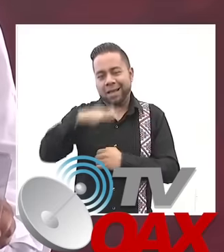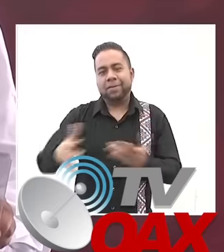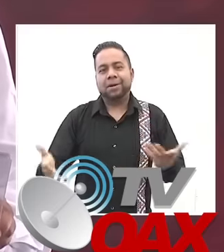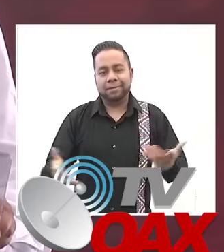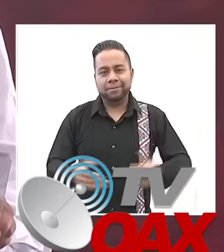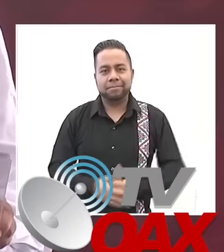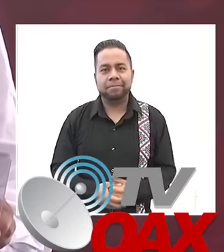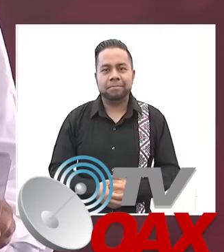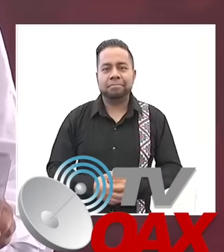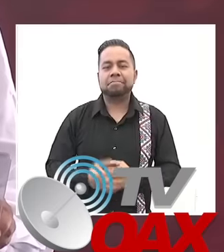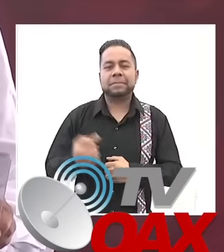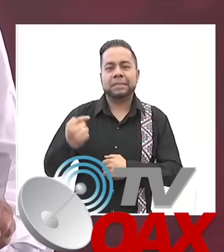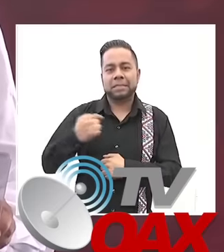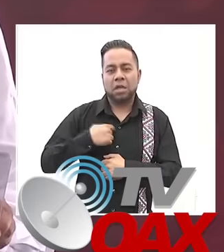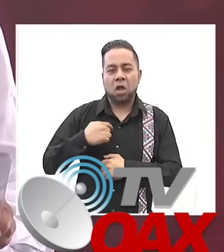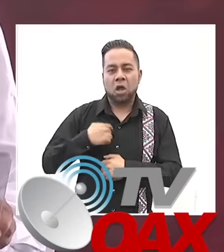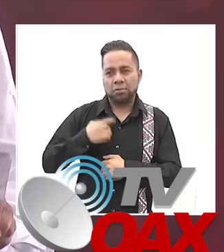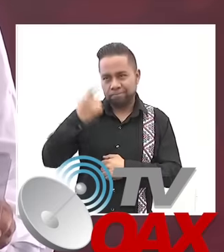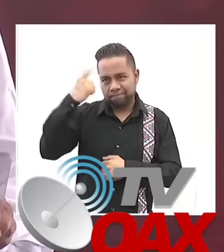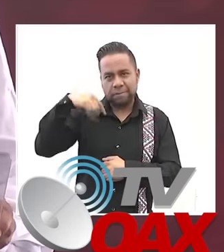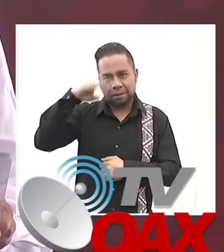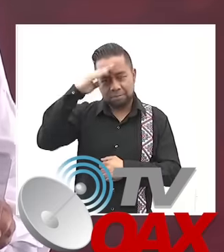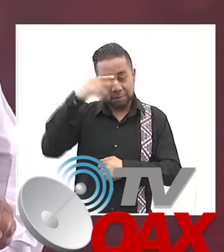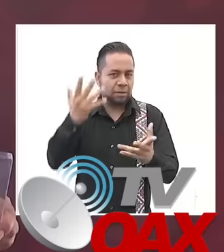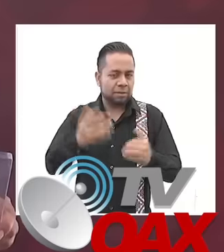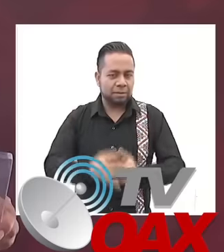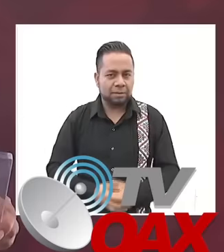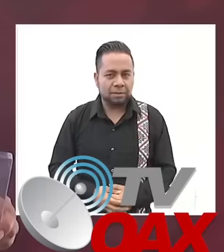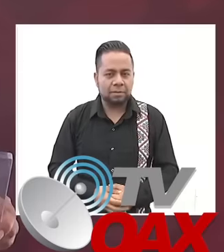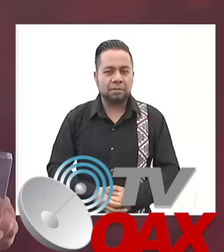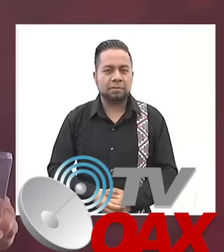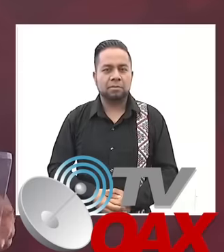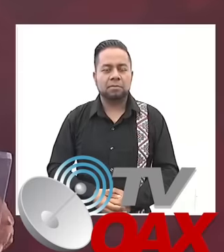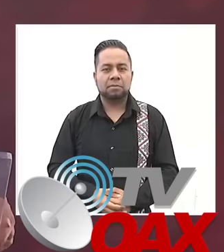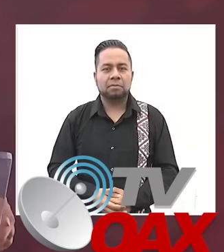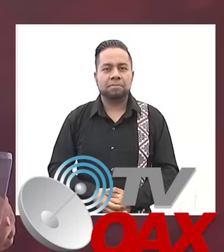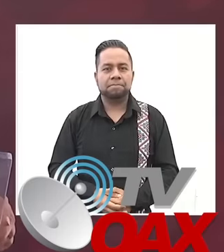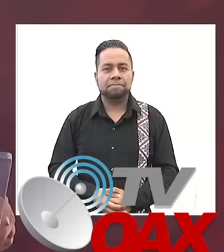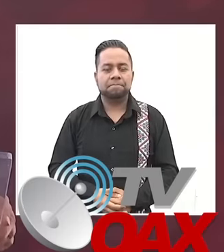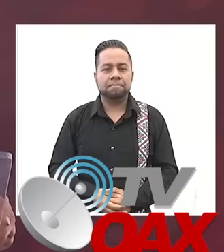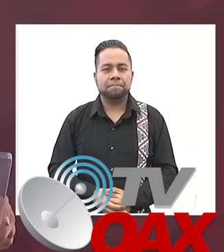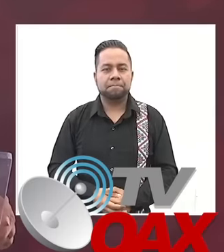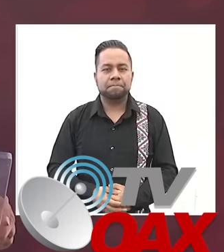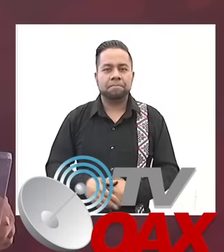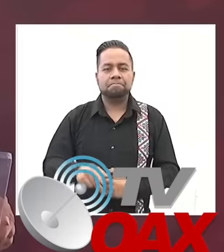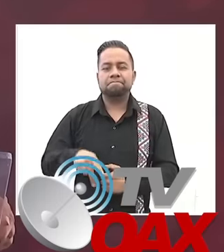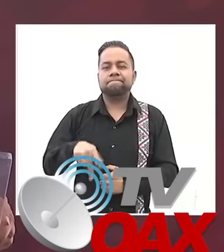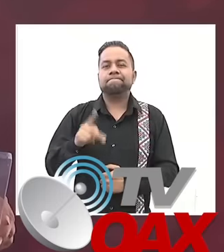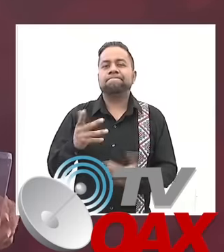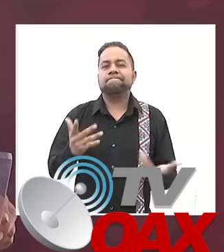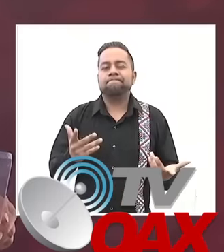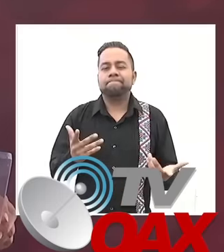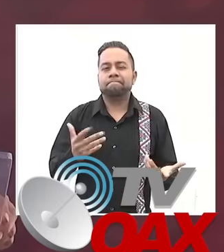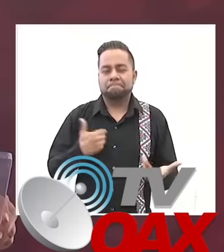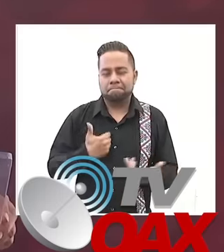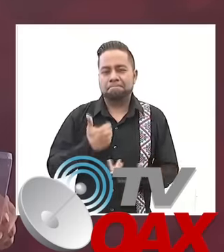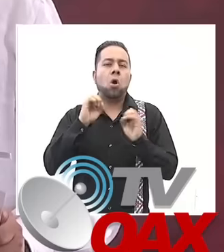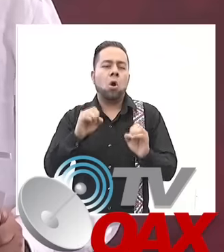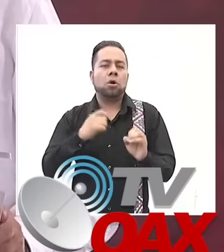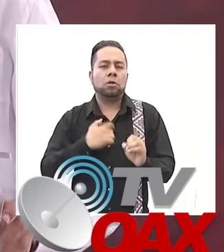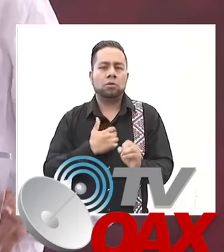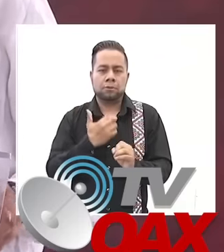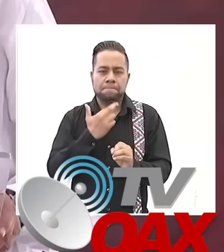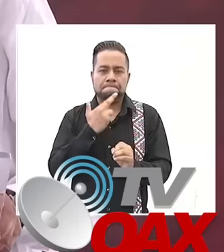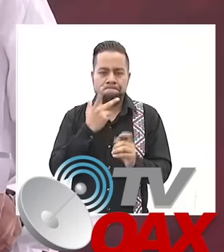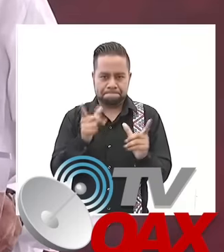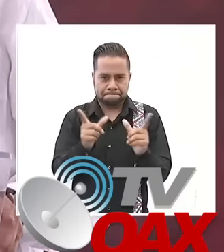qué pienso de Oaxaca, pero no está de más repetir,